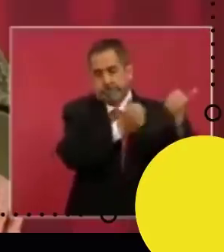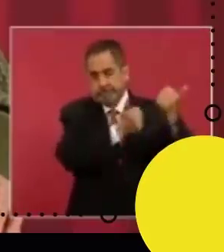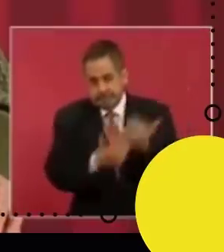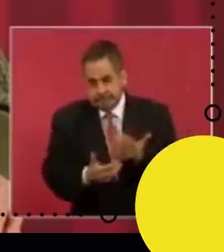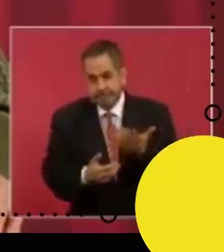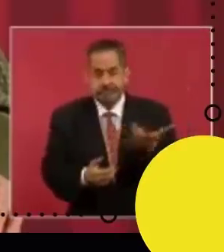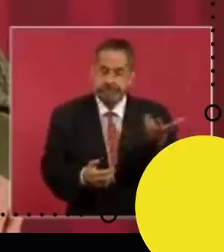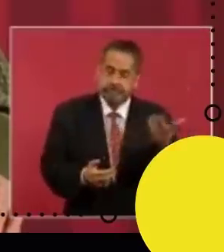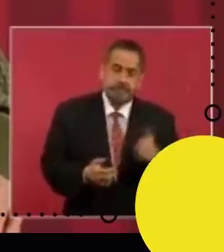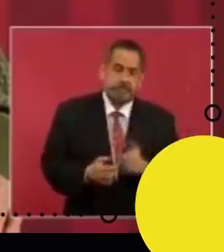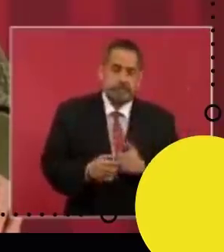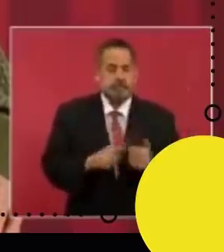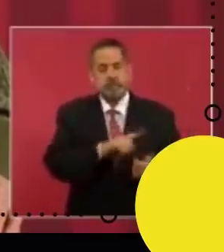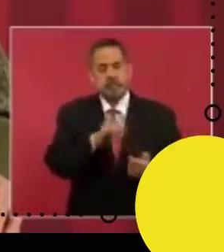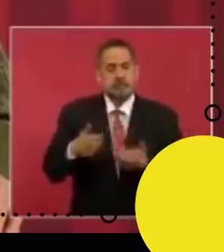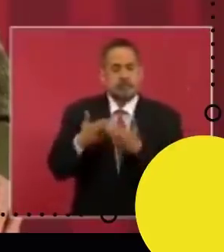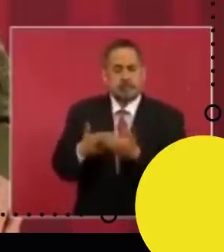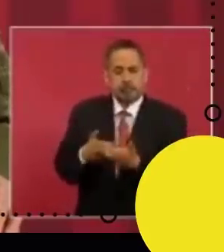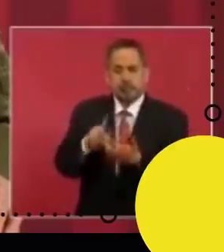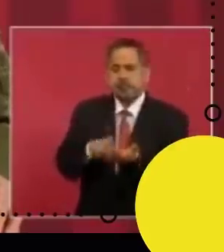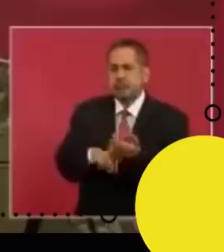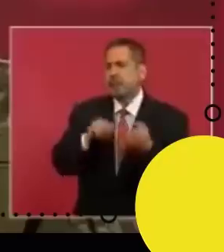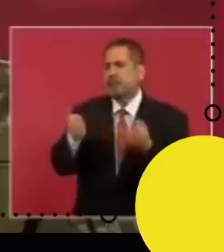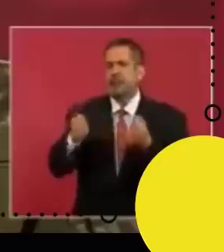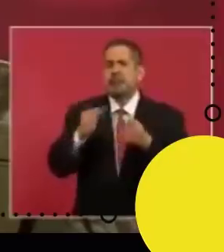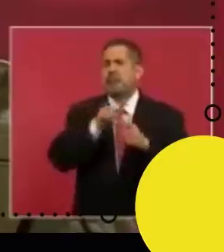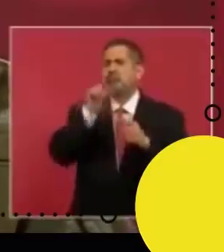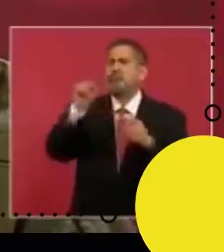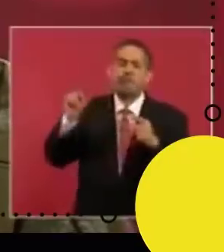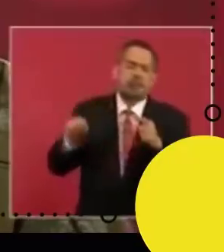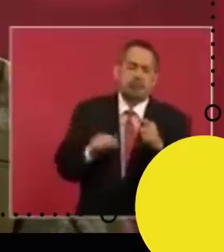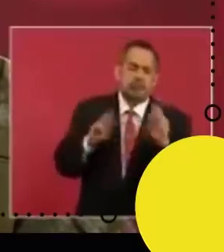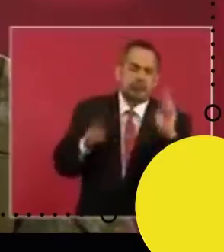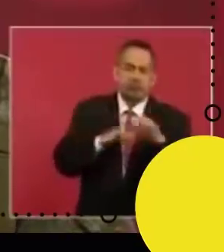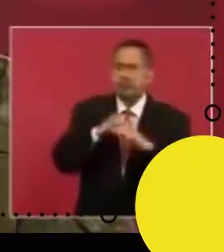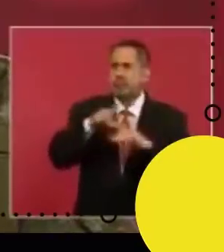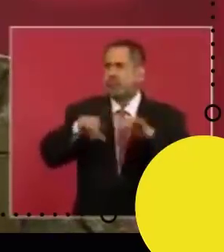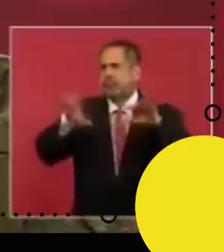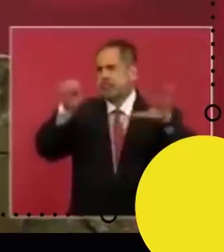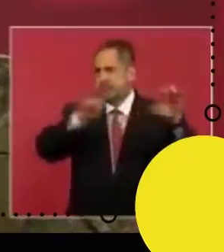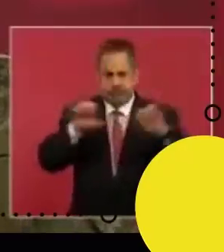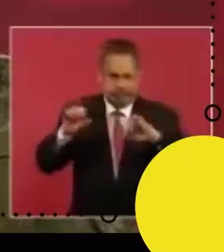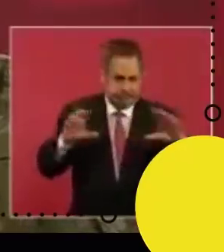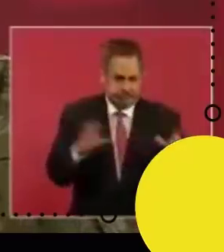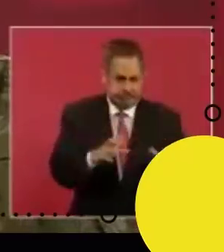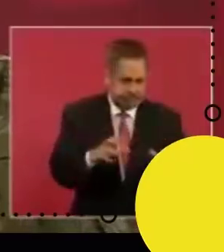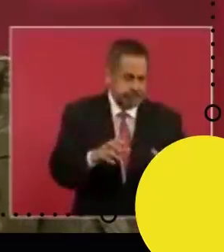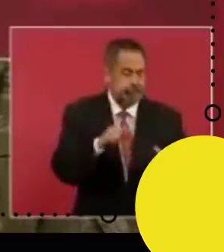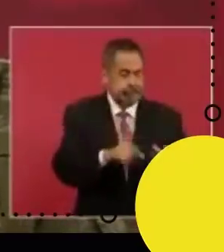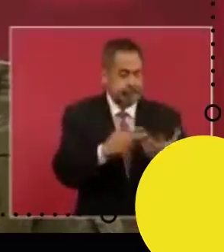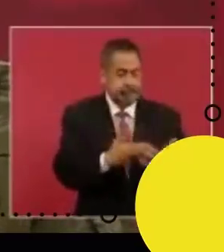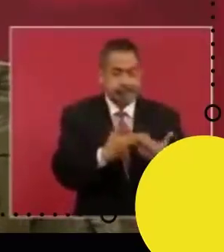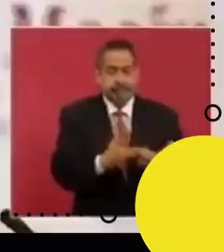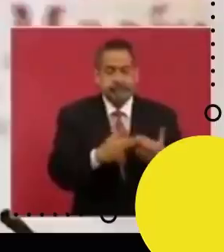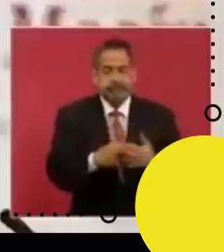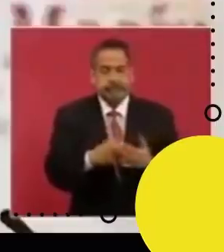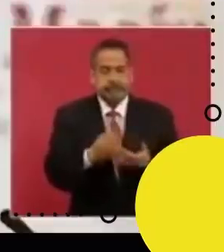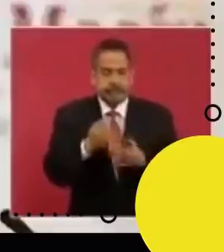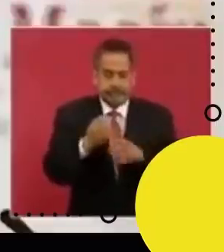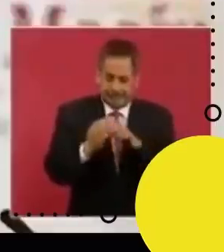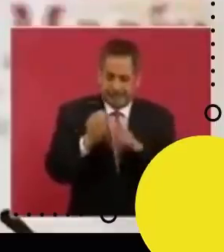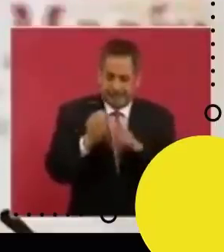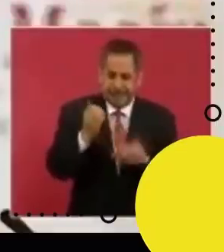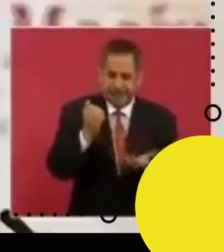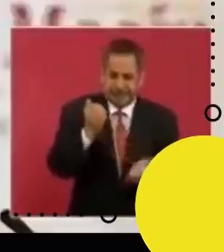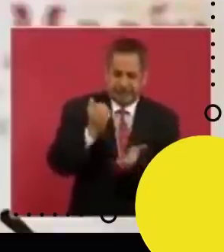Tenemos el resto de otras partes del mundo. En lo que corresponde a cartuchos, los más